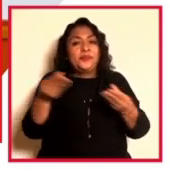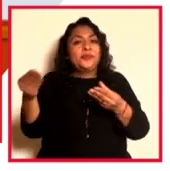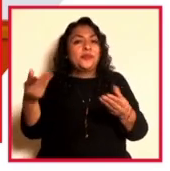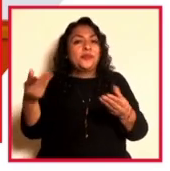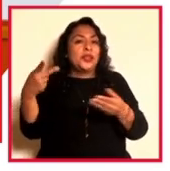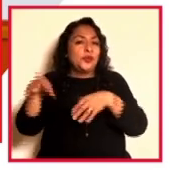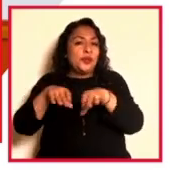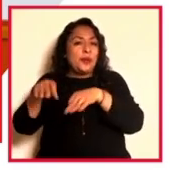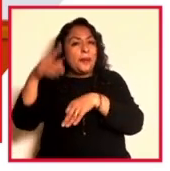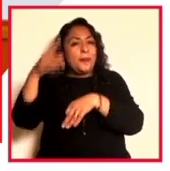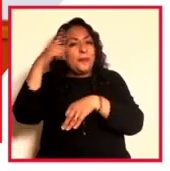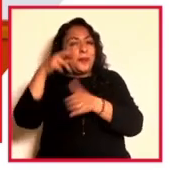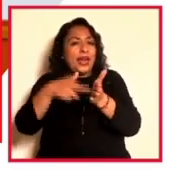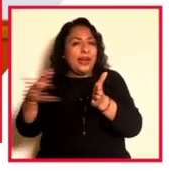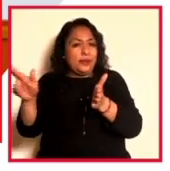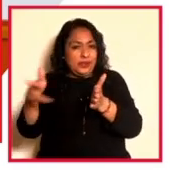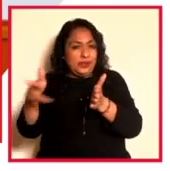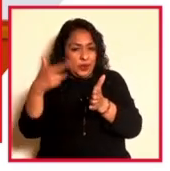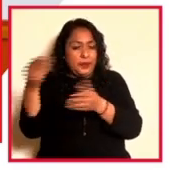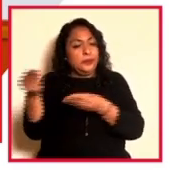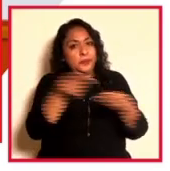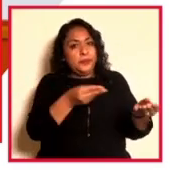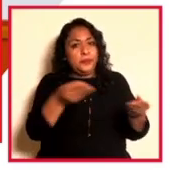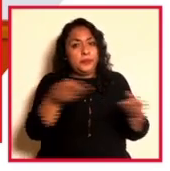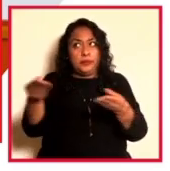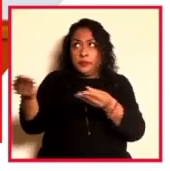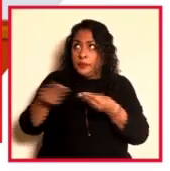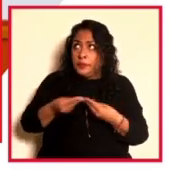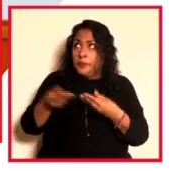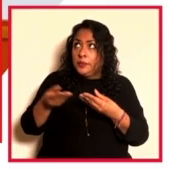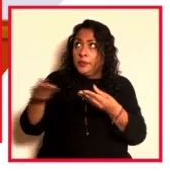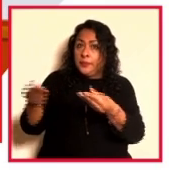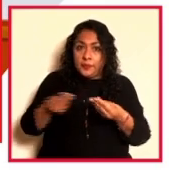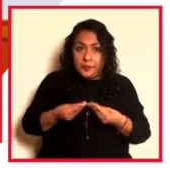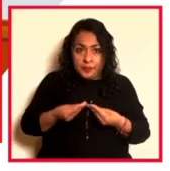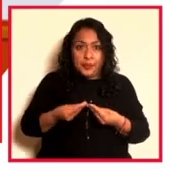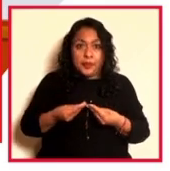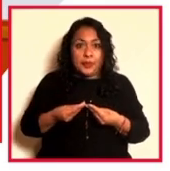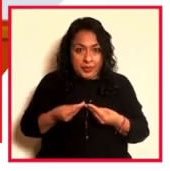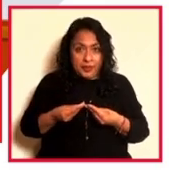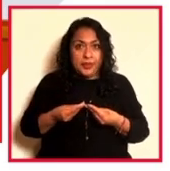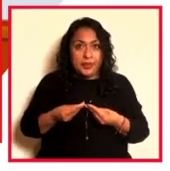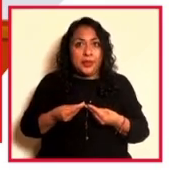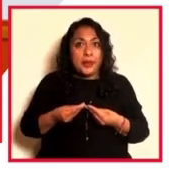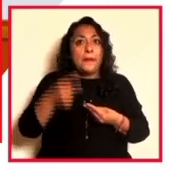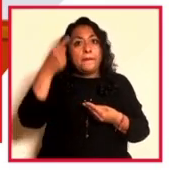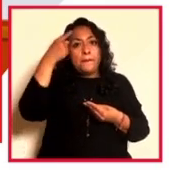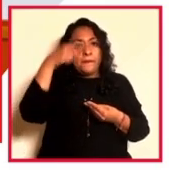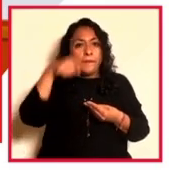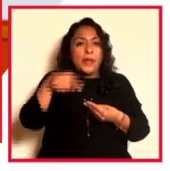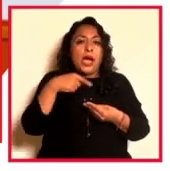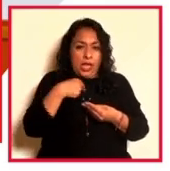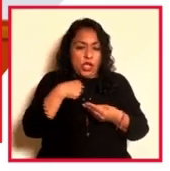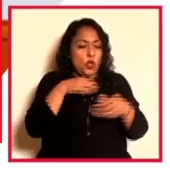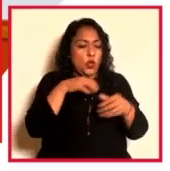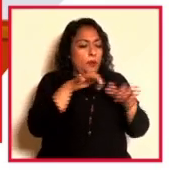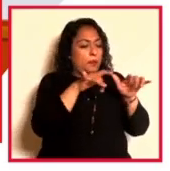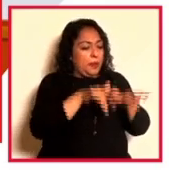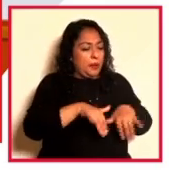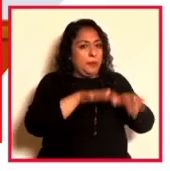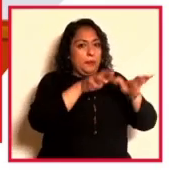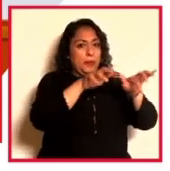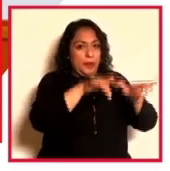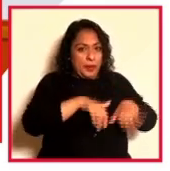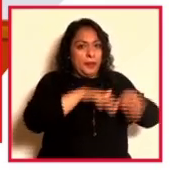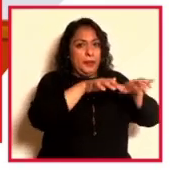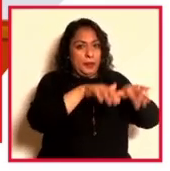revista de la universidad y me las entregaba a mí para que como te digo se las pasara aquí y no